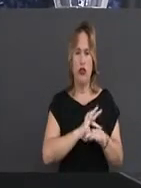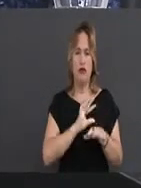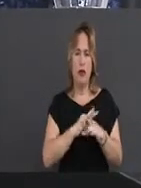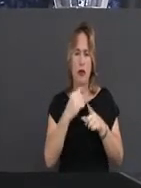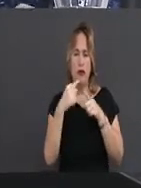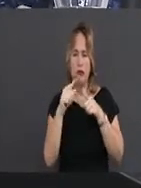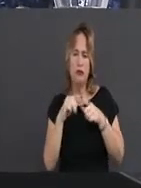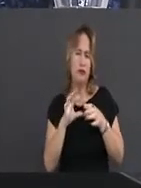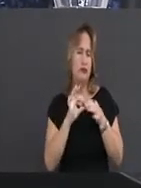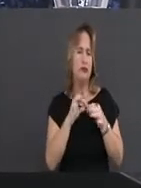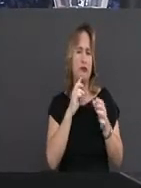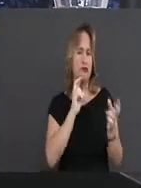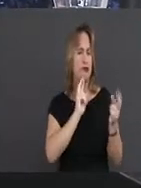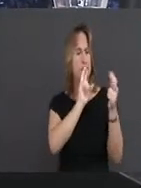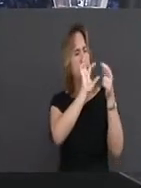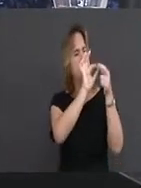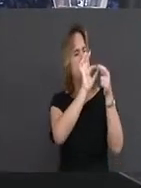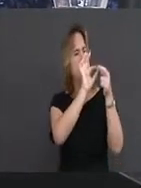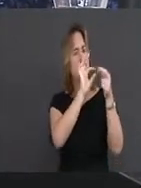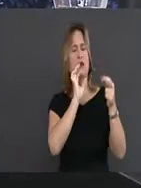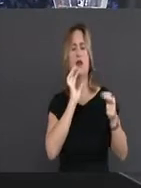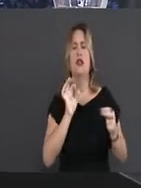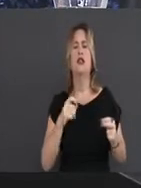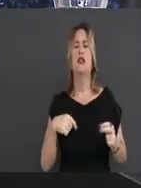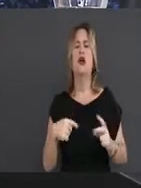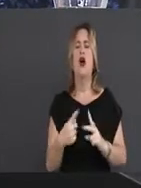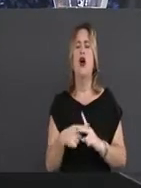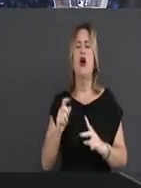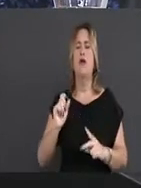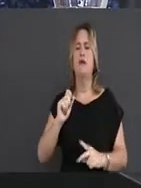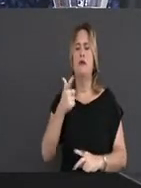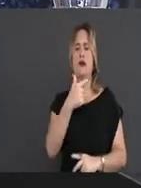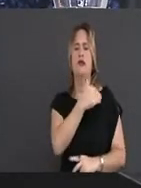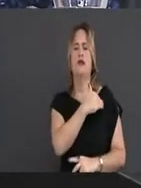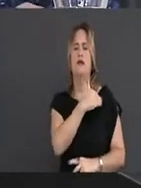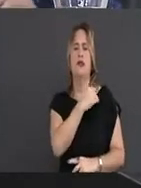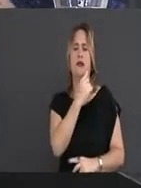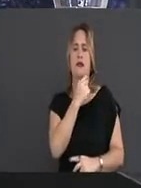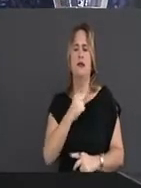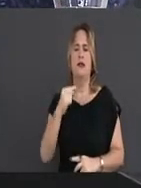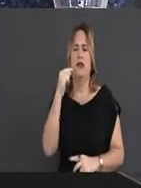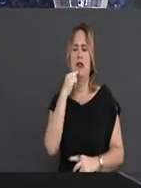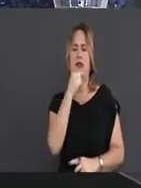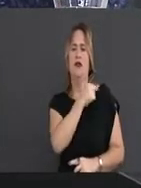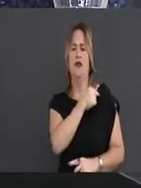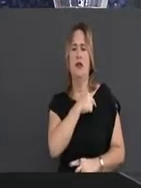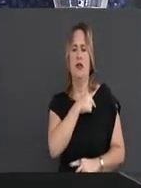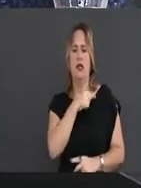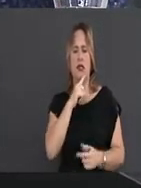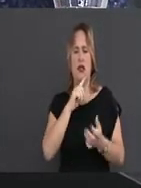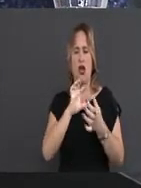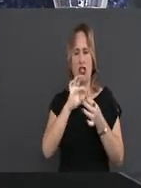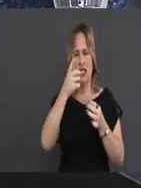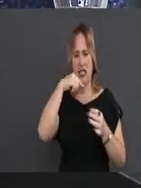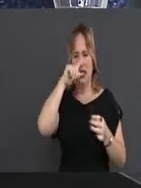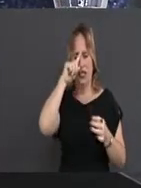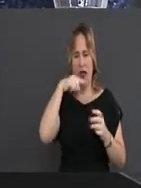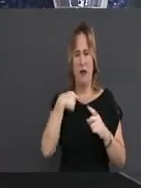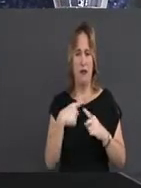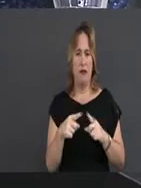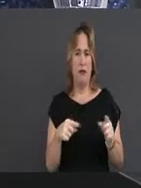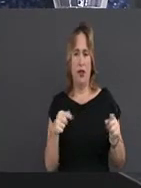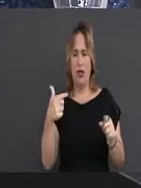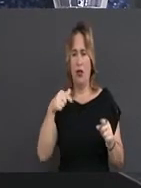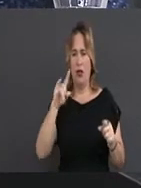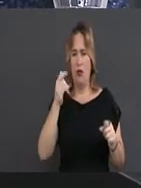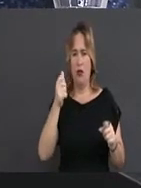hay una comunicación directa con hoy es el viceministro primero del Ministerio de Energía, pero Juan